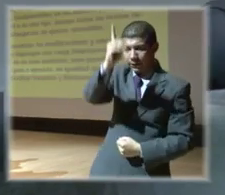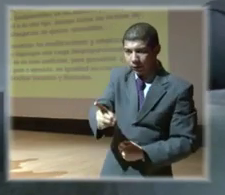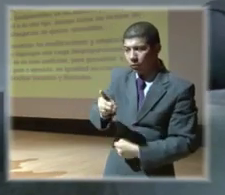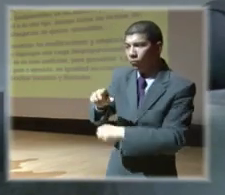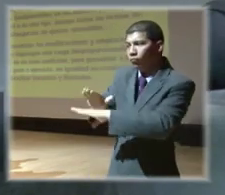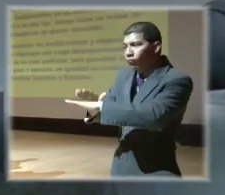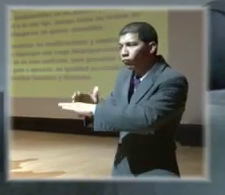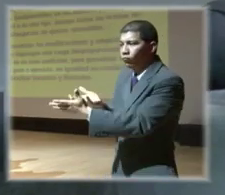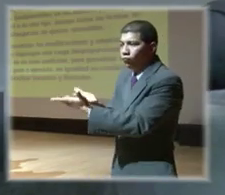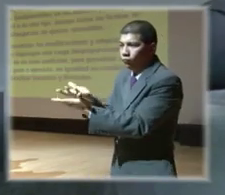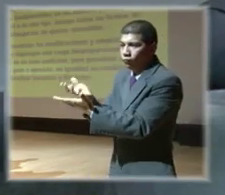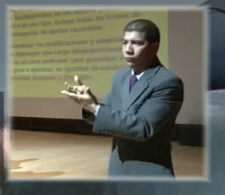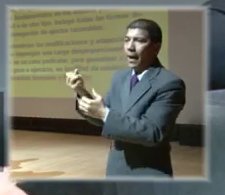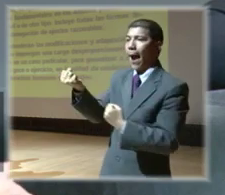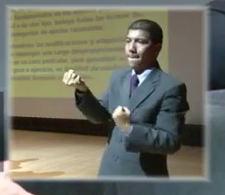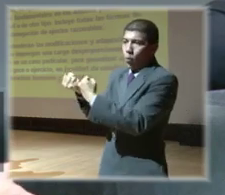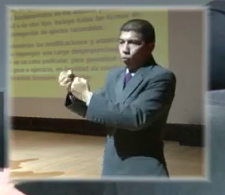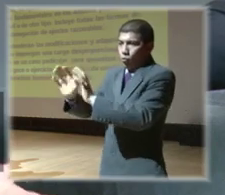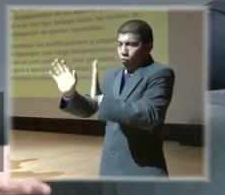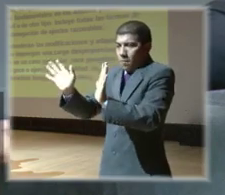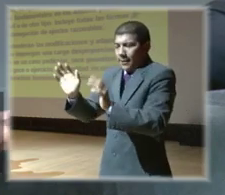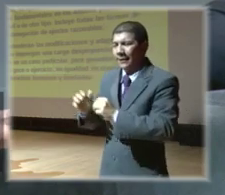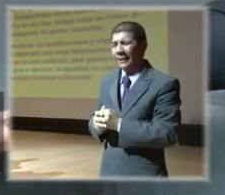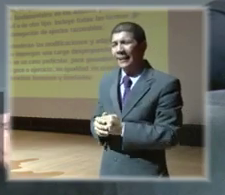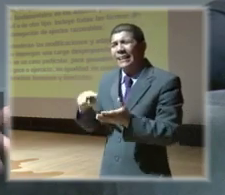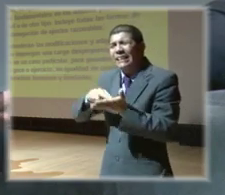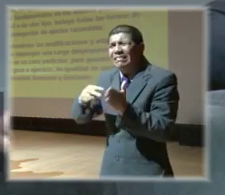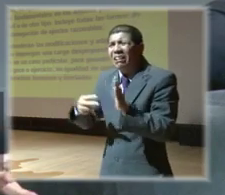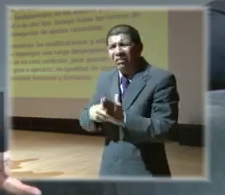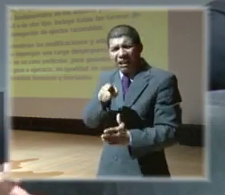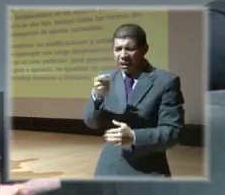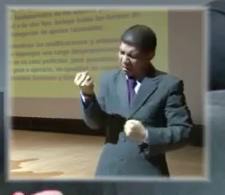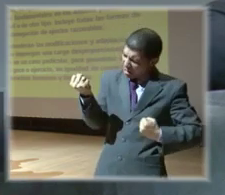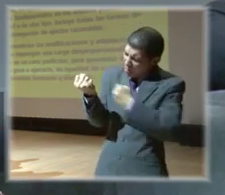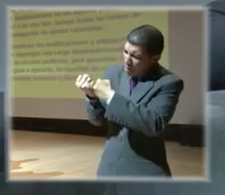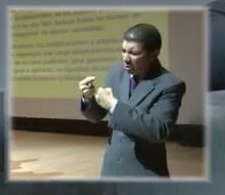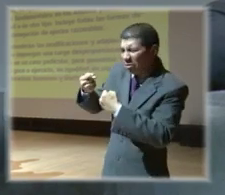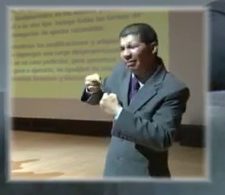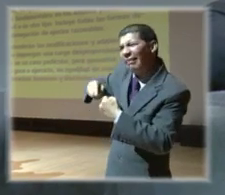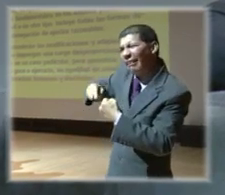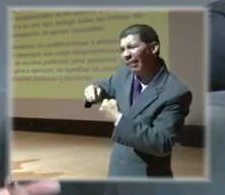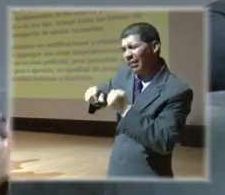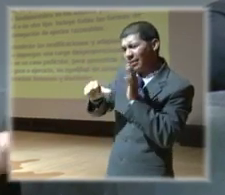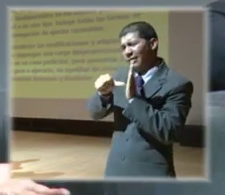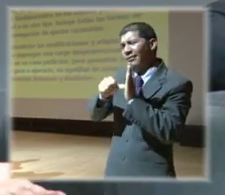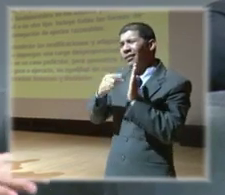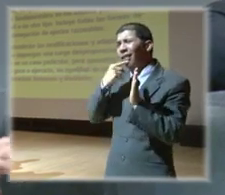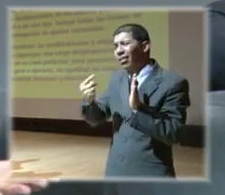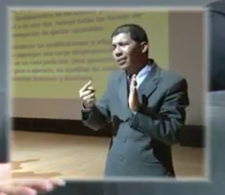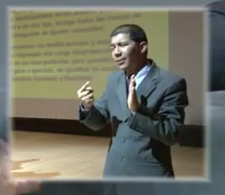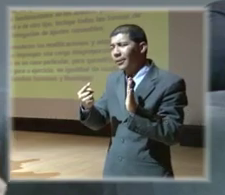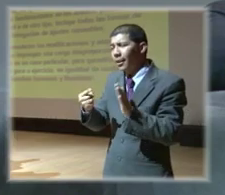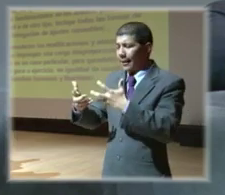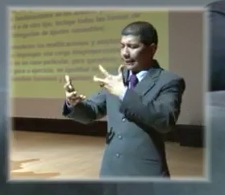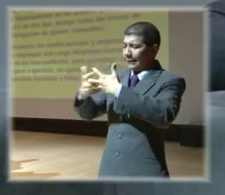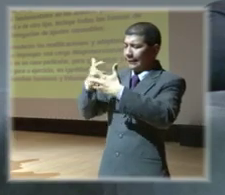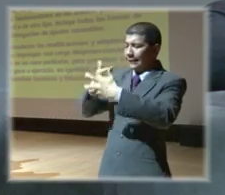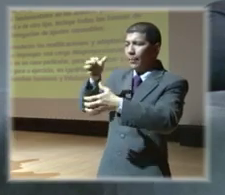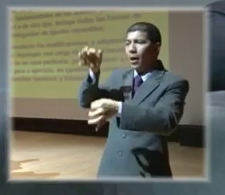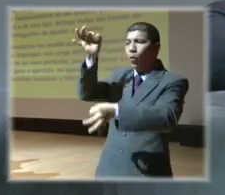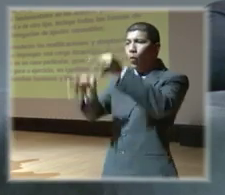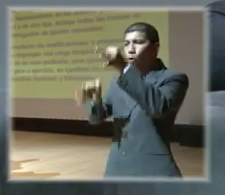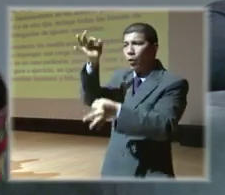personas con discapacidad. ¿Qué quiere decir esto y qué son los apoyos de los que habla este artículo? ¿Qué debe tener un sistema jurídico que